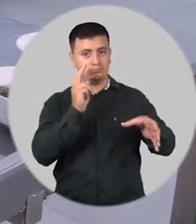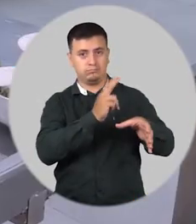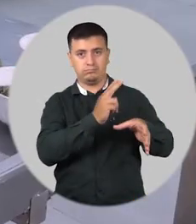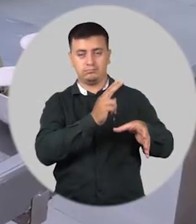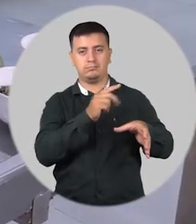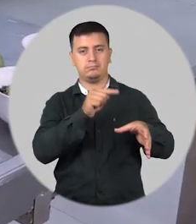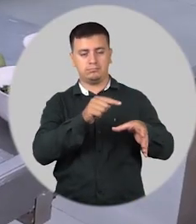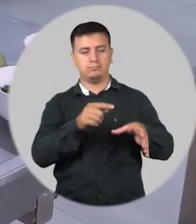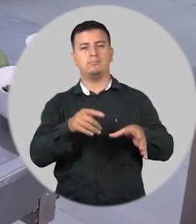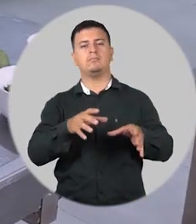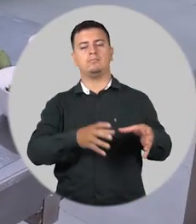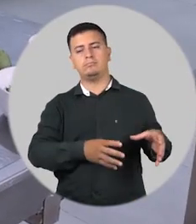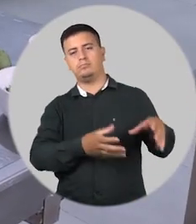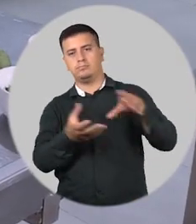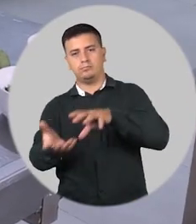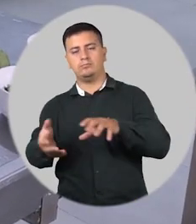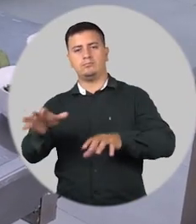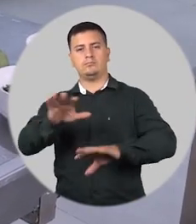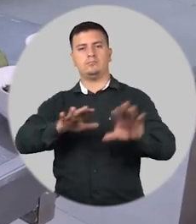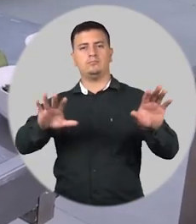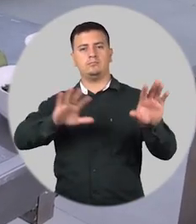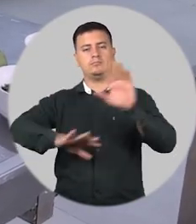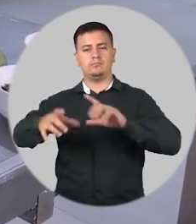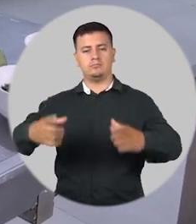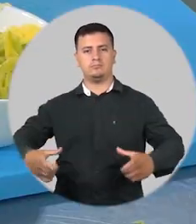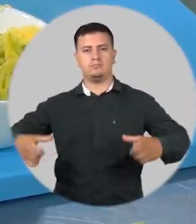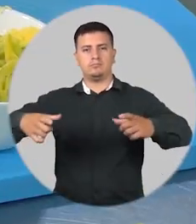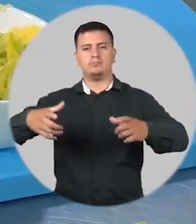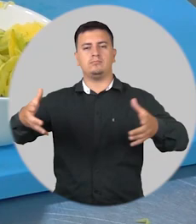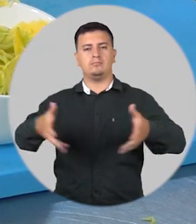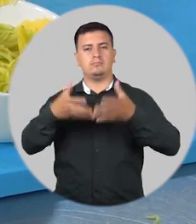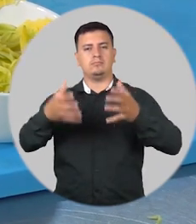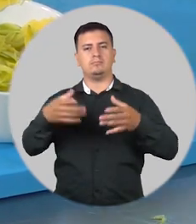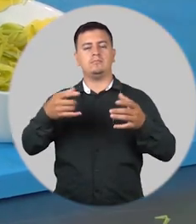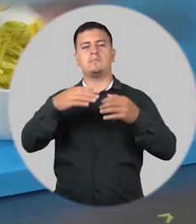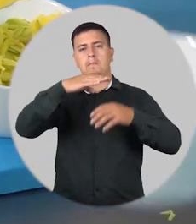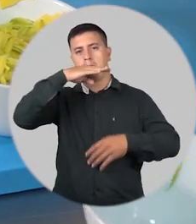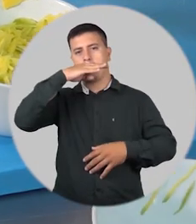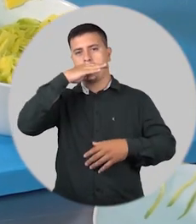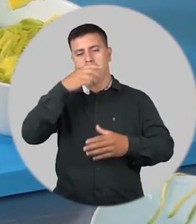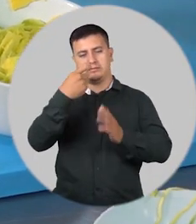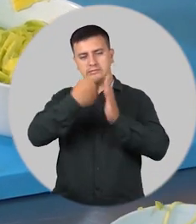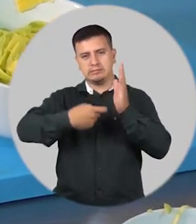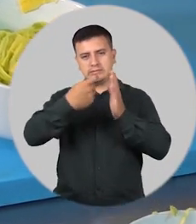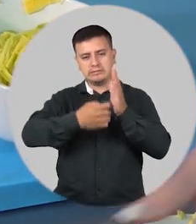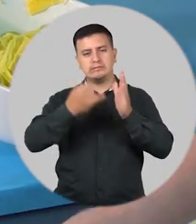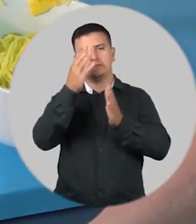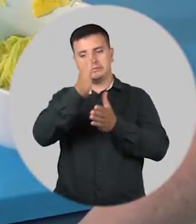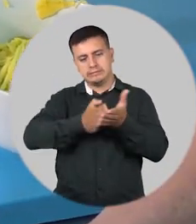Este mango cortado finamente, mezclar en una ensaladera.